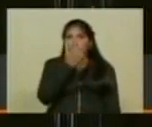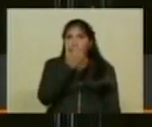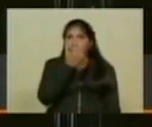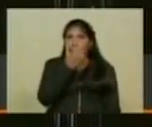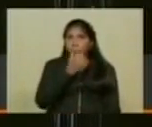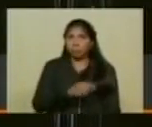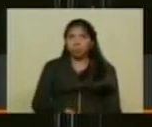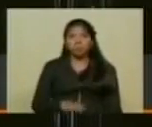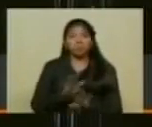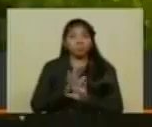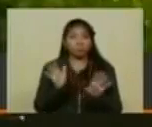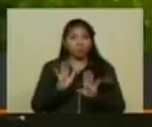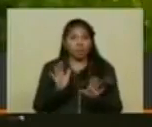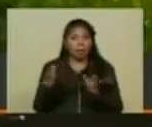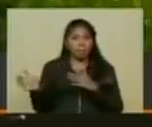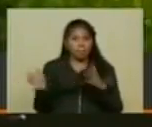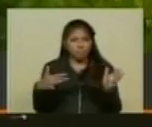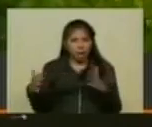Y ya para marzo,